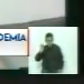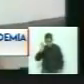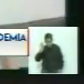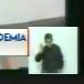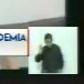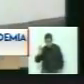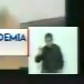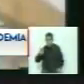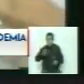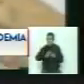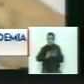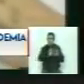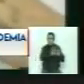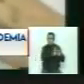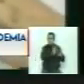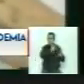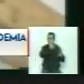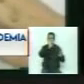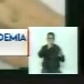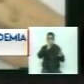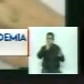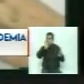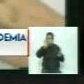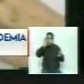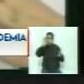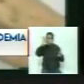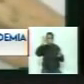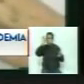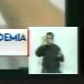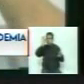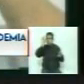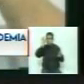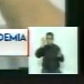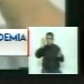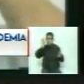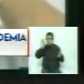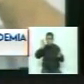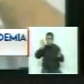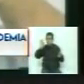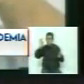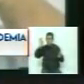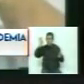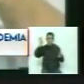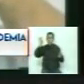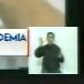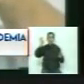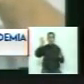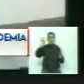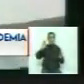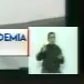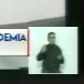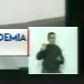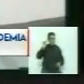ve un crecimiento que no baja. Cuando tú ves que baja, vamos, un 50% y sigue cayendo. No